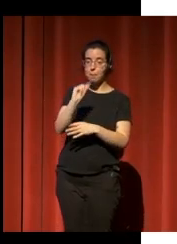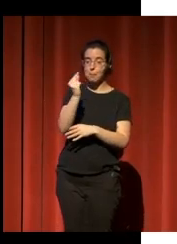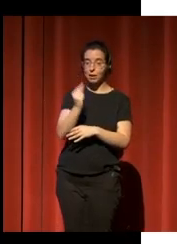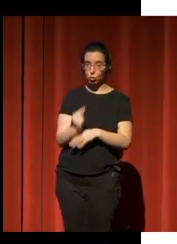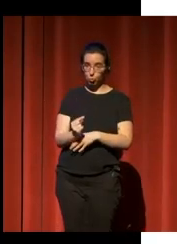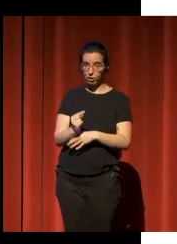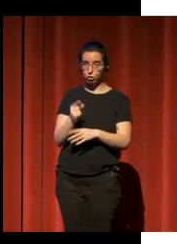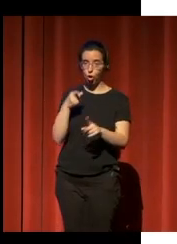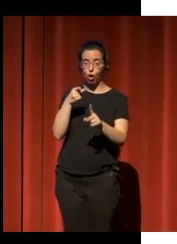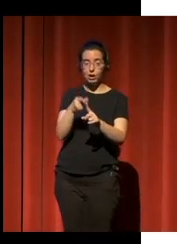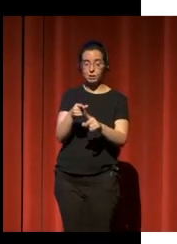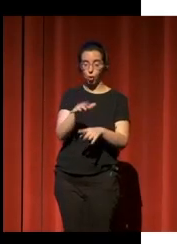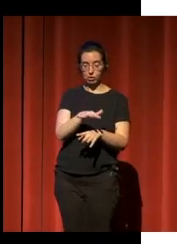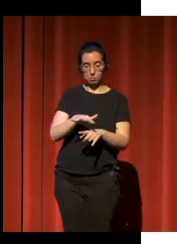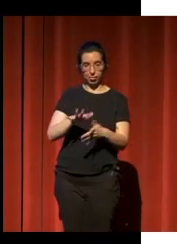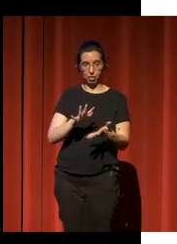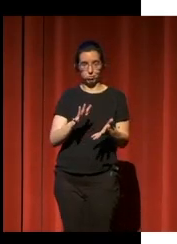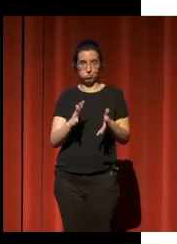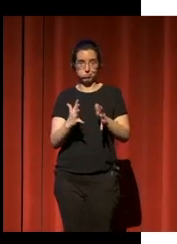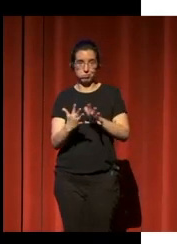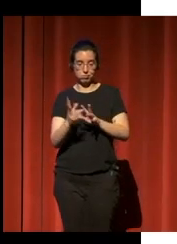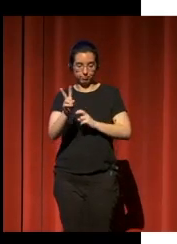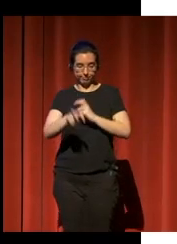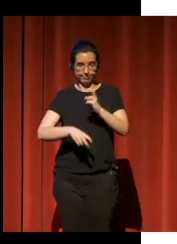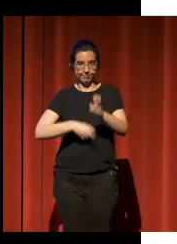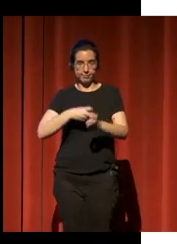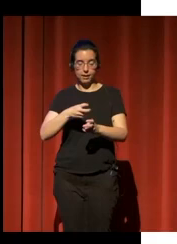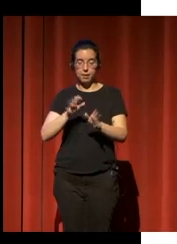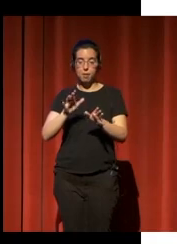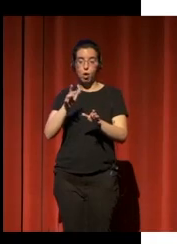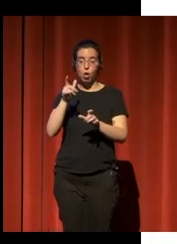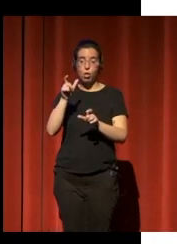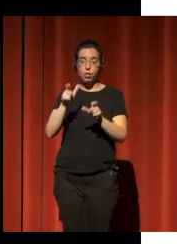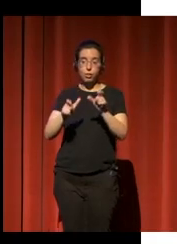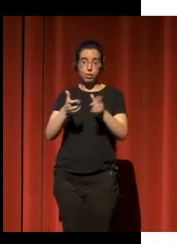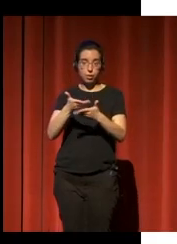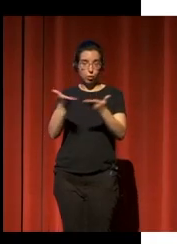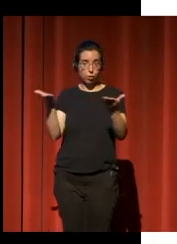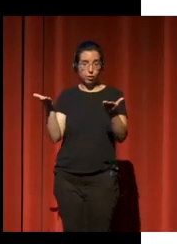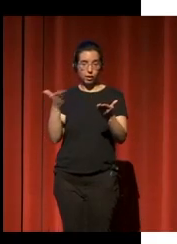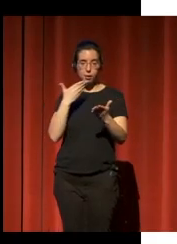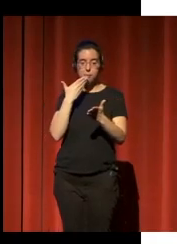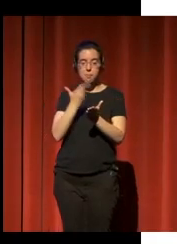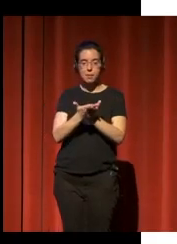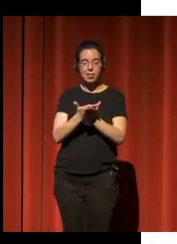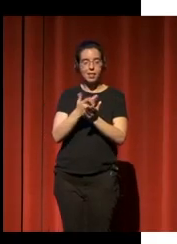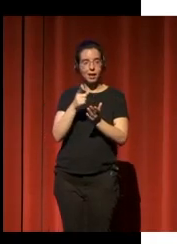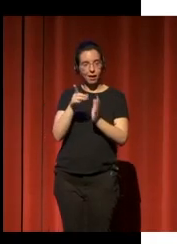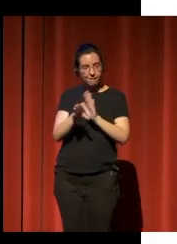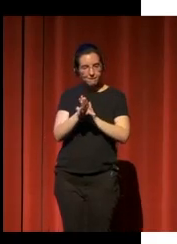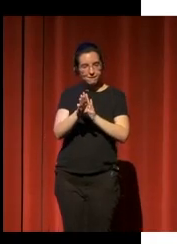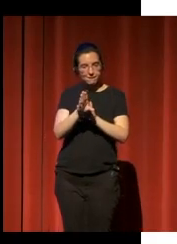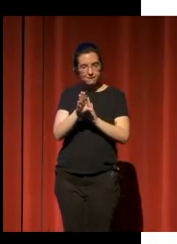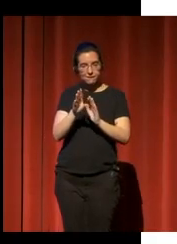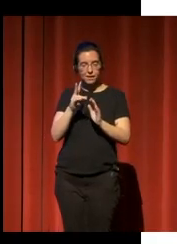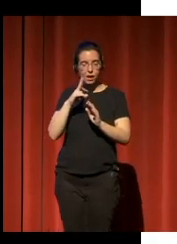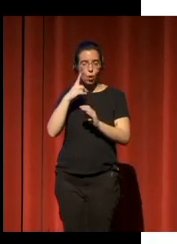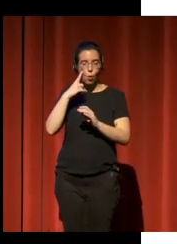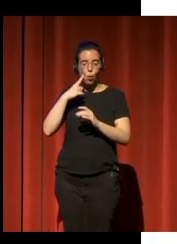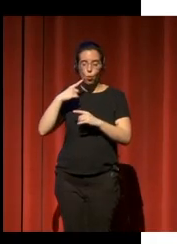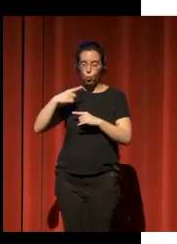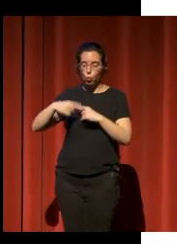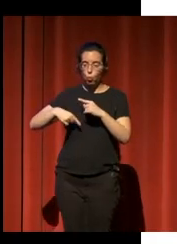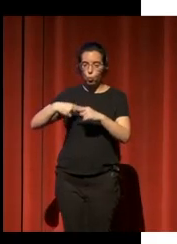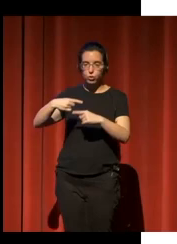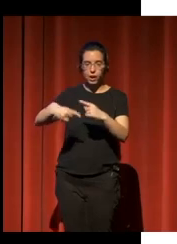a la ciudadanía eh pide lo que podrían ser los usos tradicionales de la biblioteca si me lo permitís no